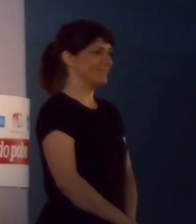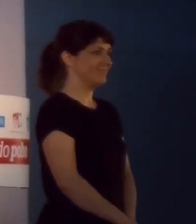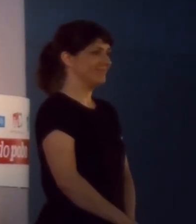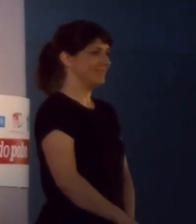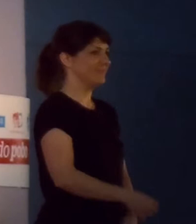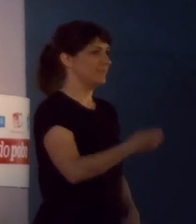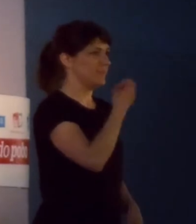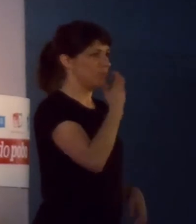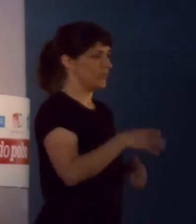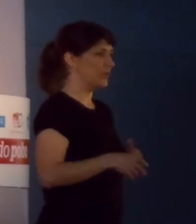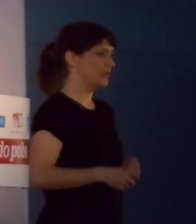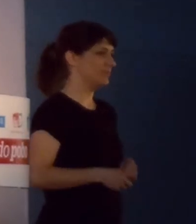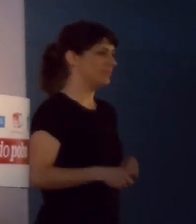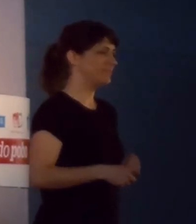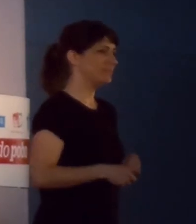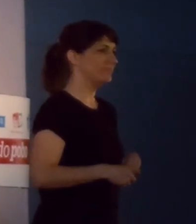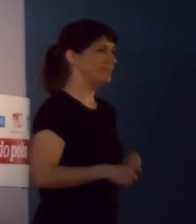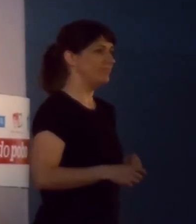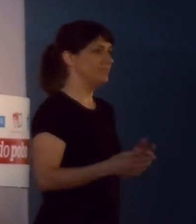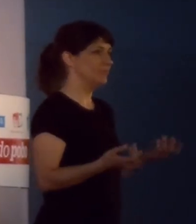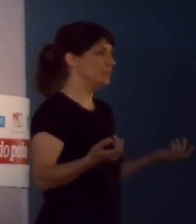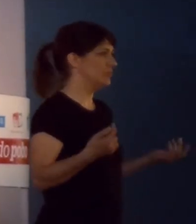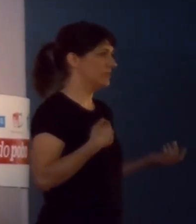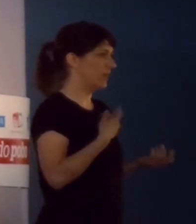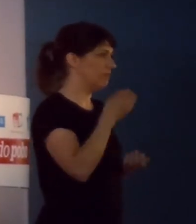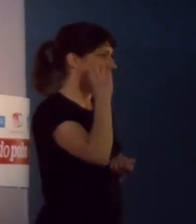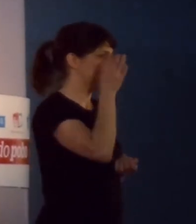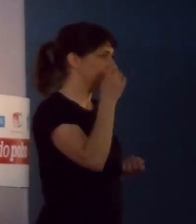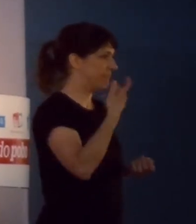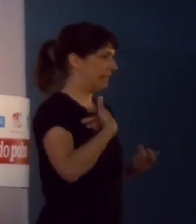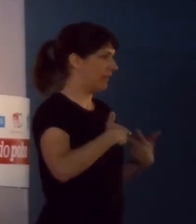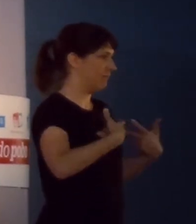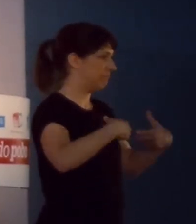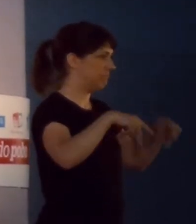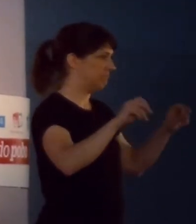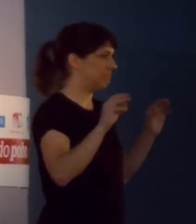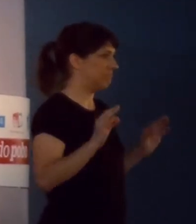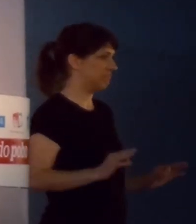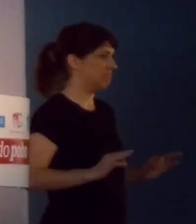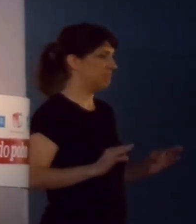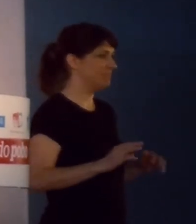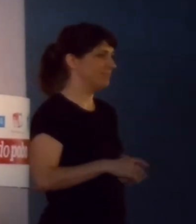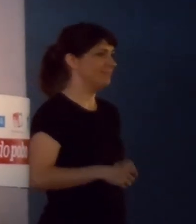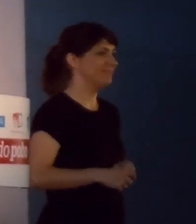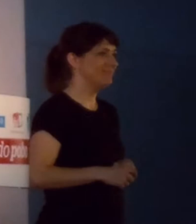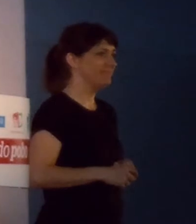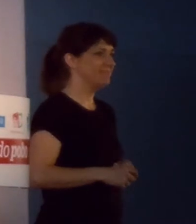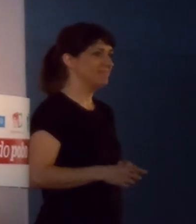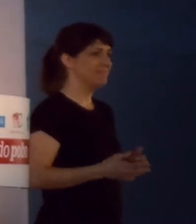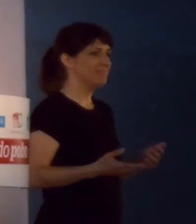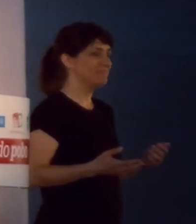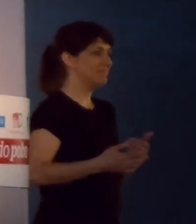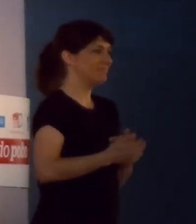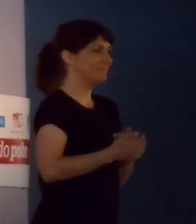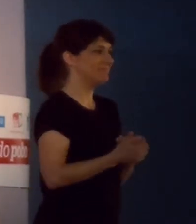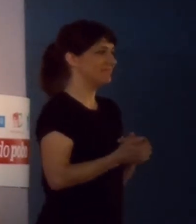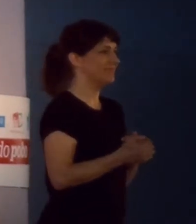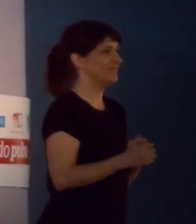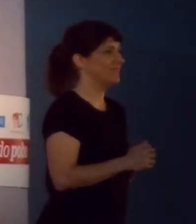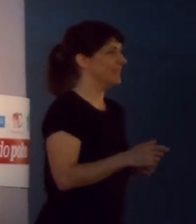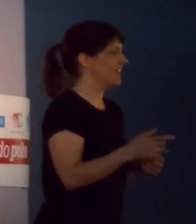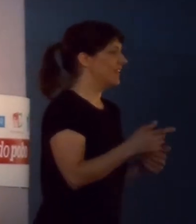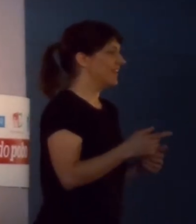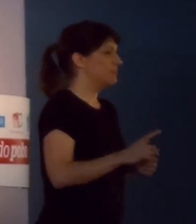Bueno, concordades conmigo en que o mitin xa está feito entre o ferro ou MacFerrin, como chamaba Alexandre